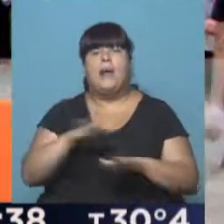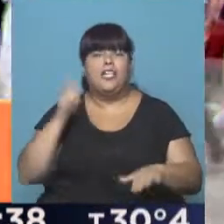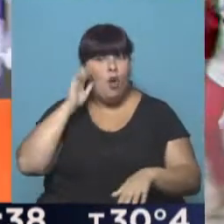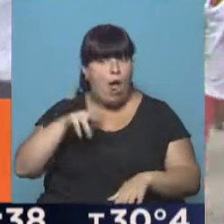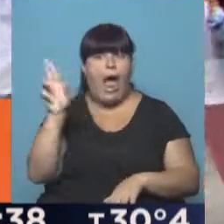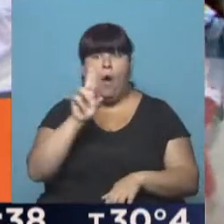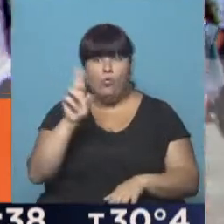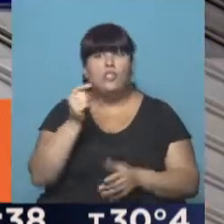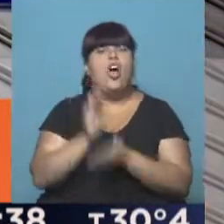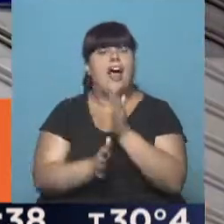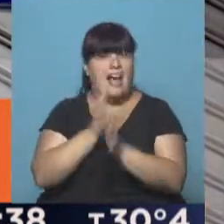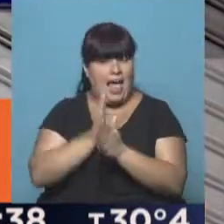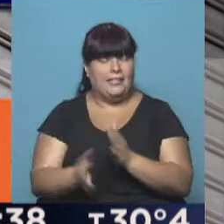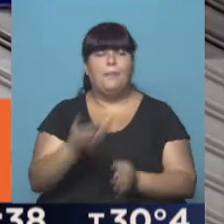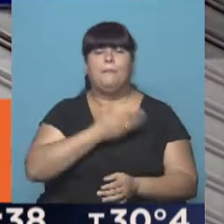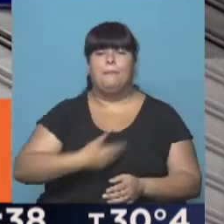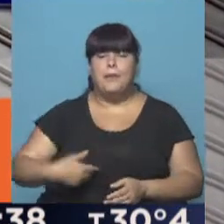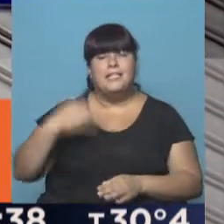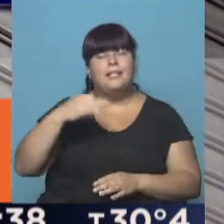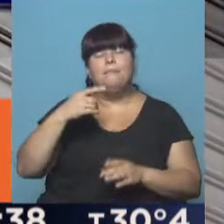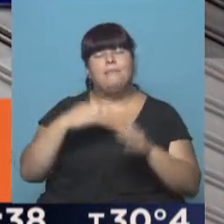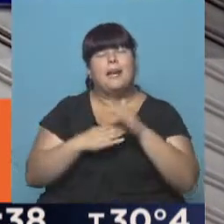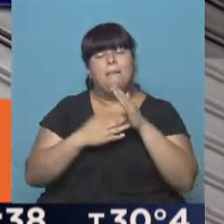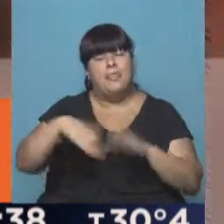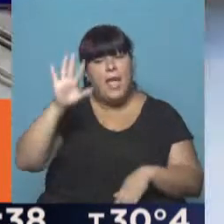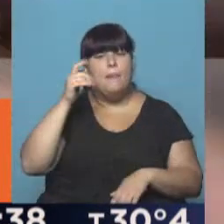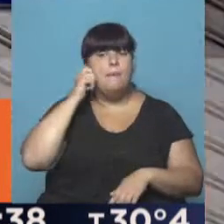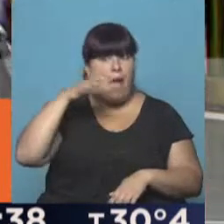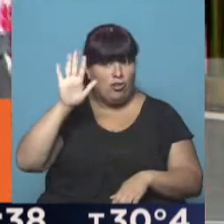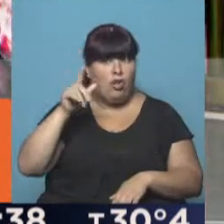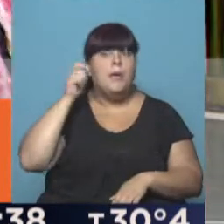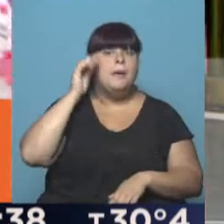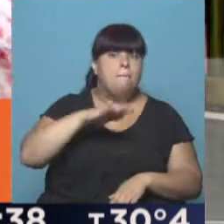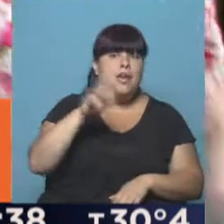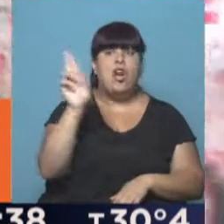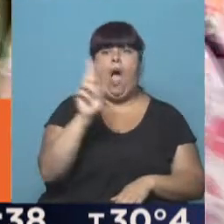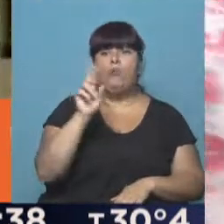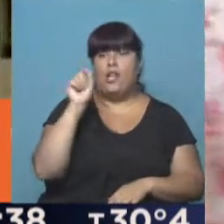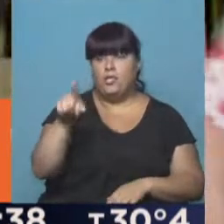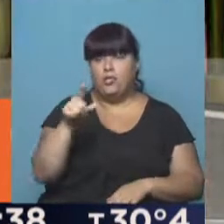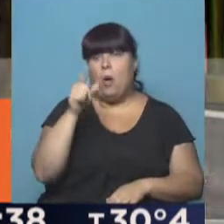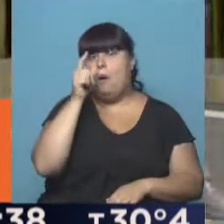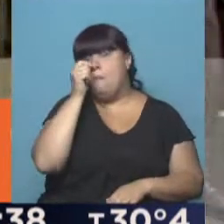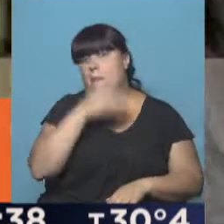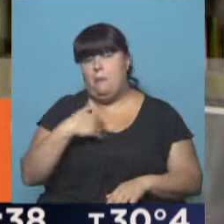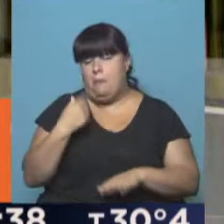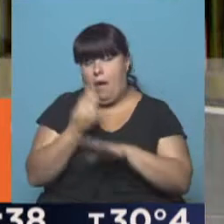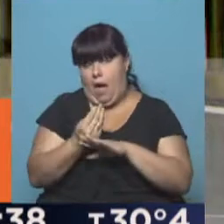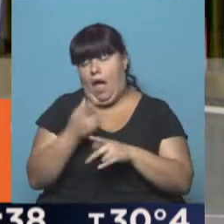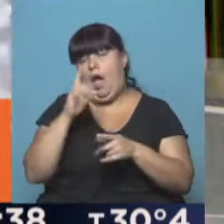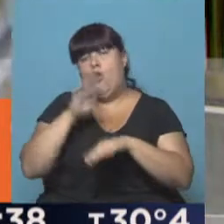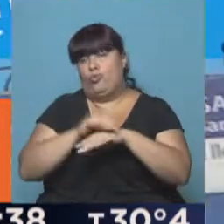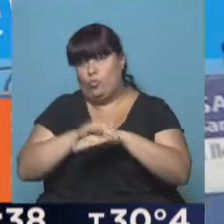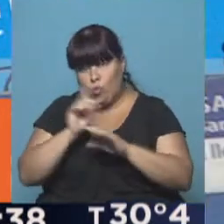autorizados es gratuita el titular debe ser mayor de edad y el menor debe contar con la autorización de un representante legal padre